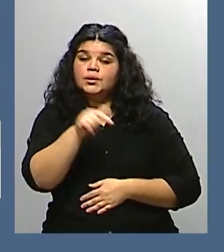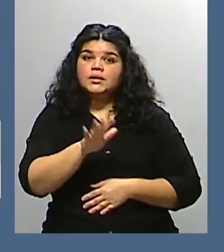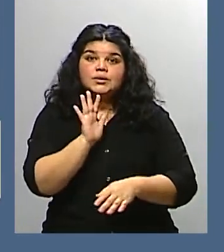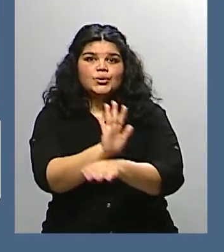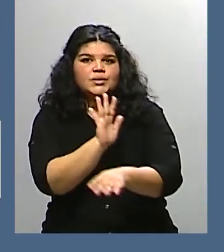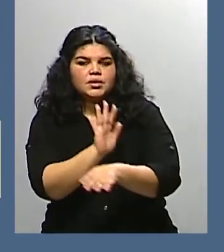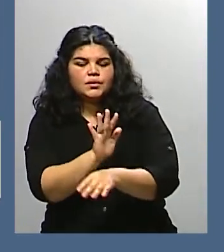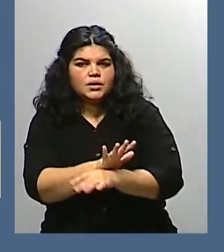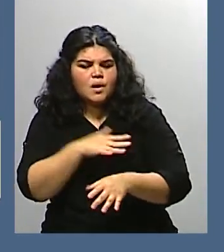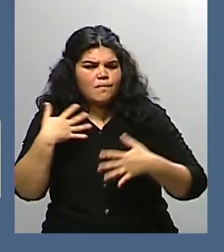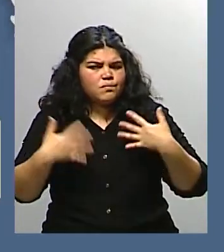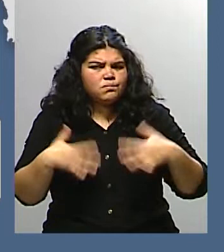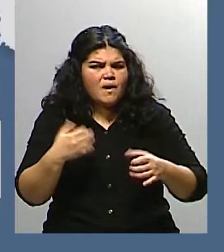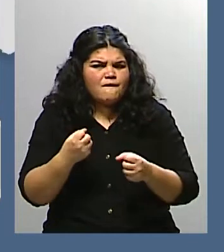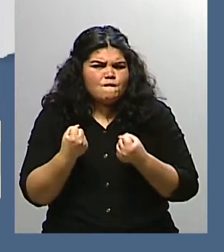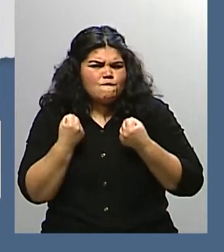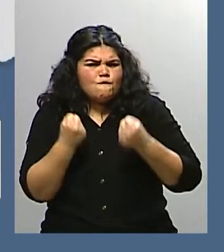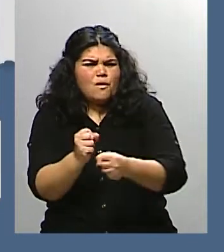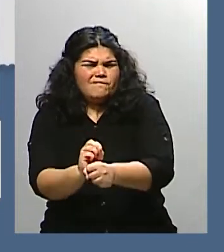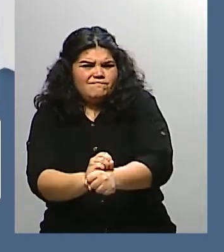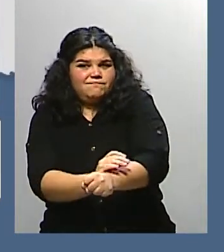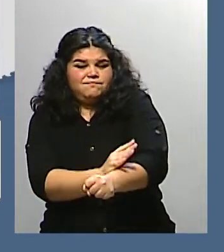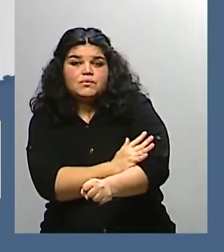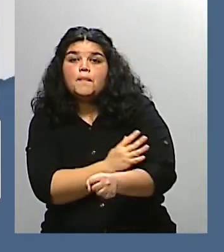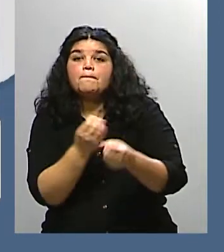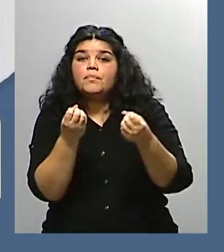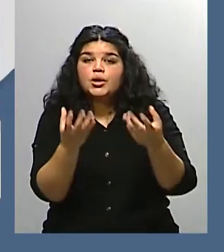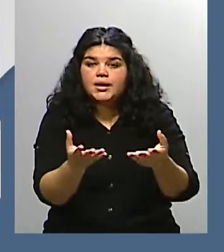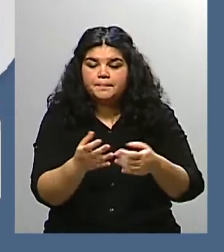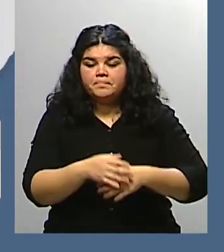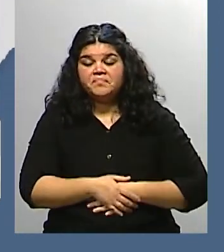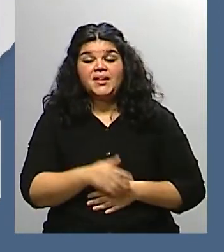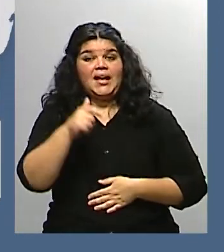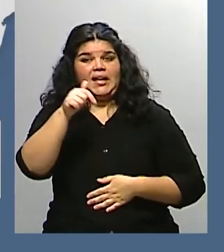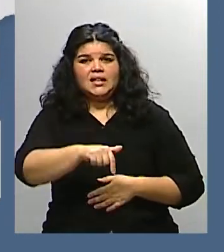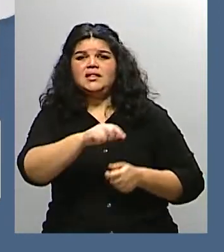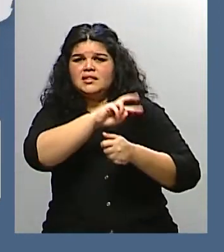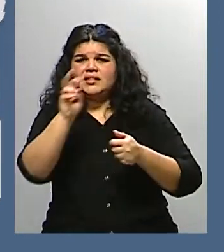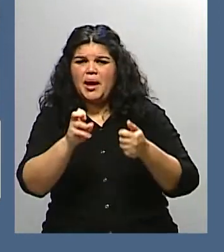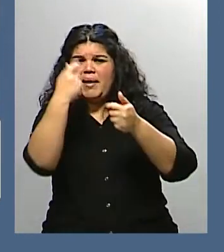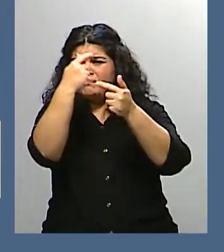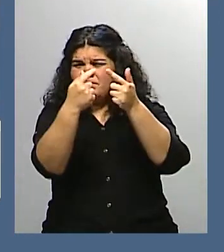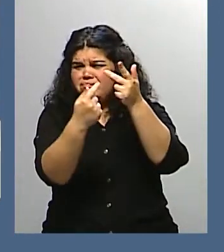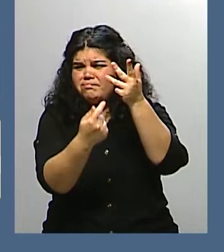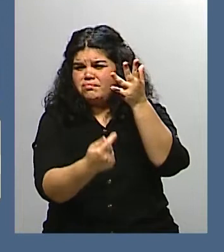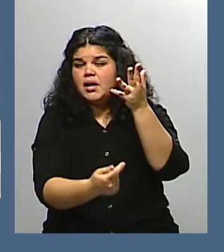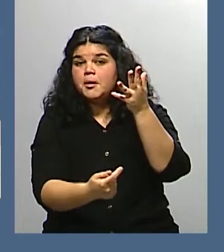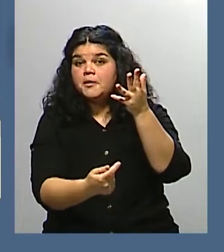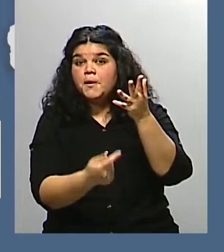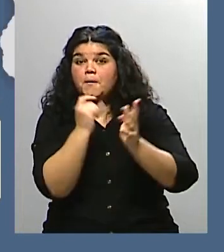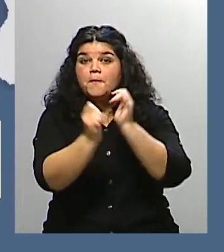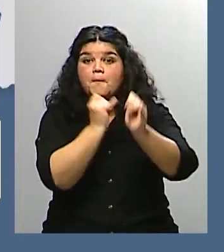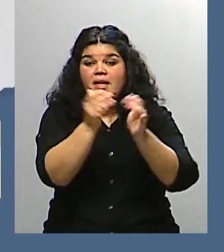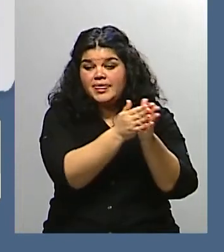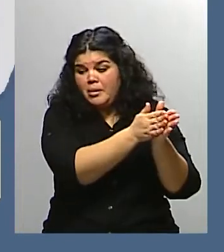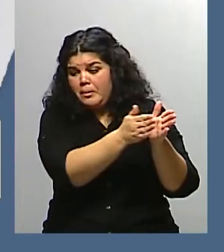muy fuerte, porque como lo dices, se tocan muchas cosas. Ha sido utilizado